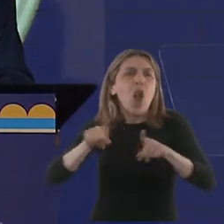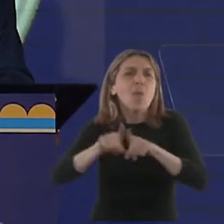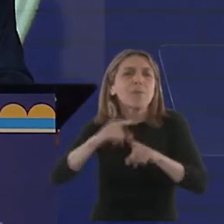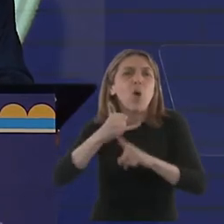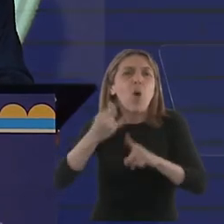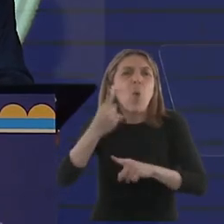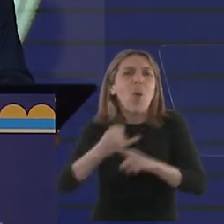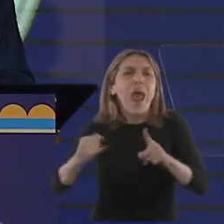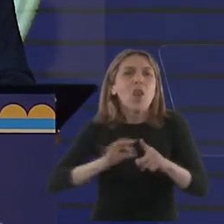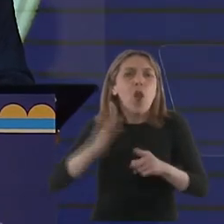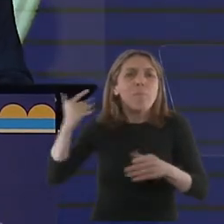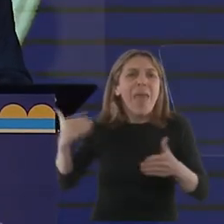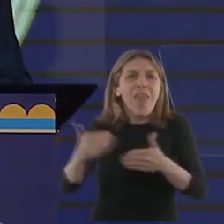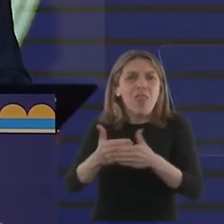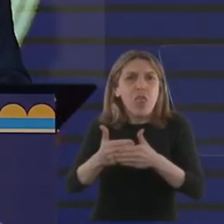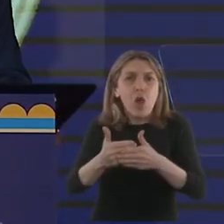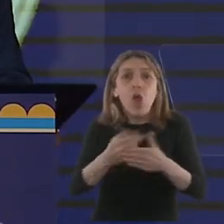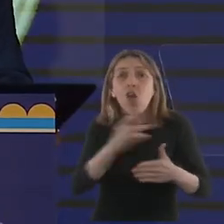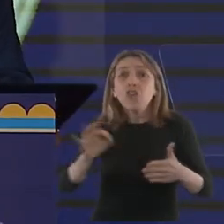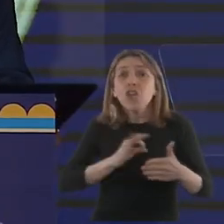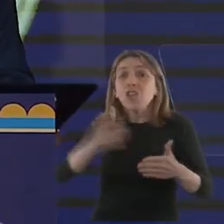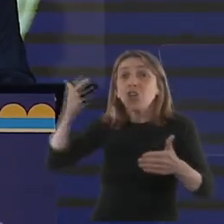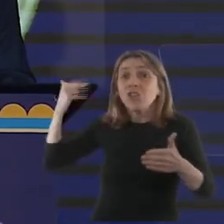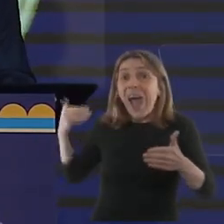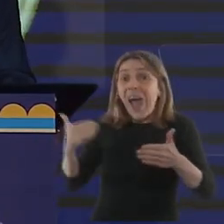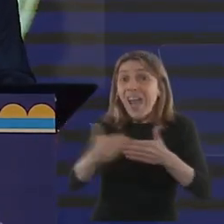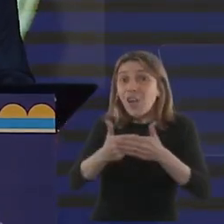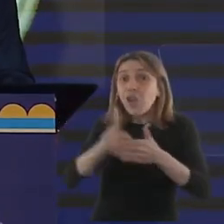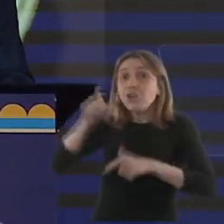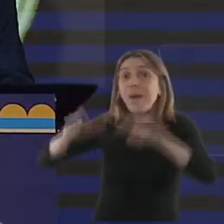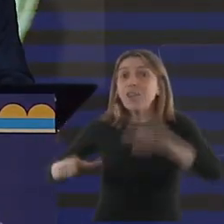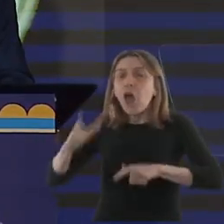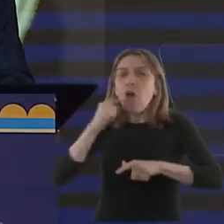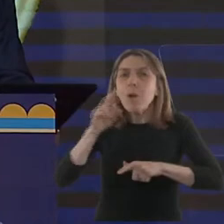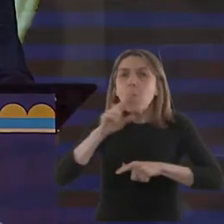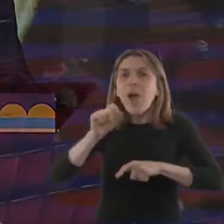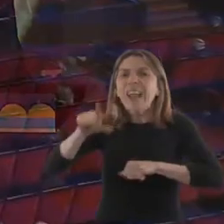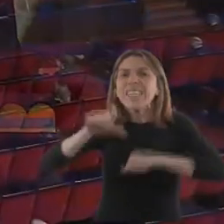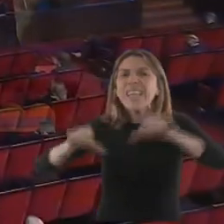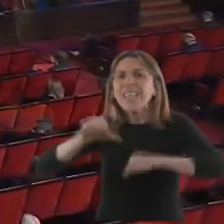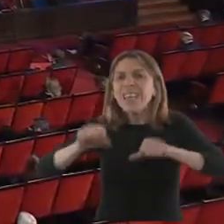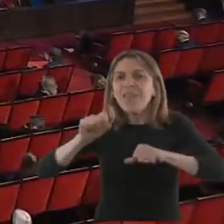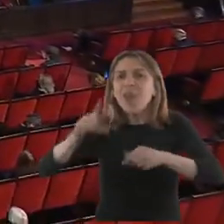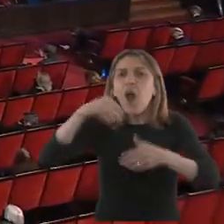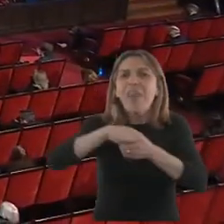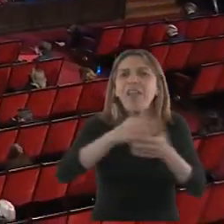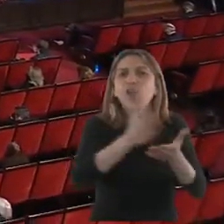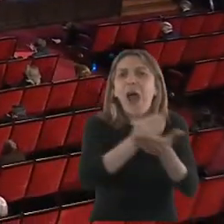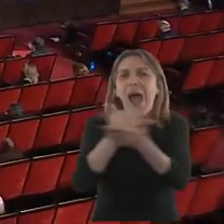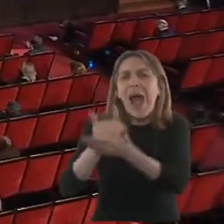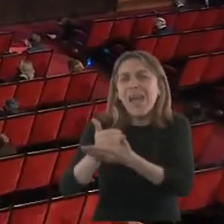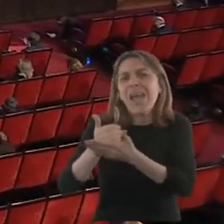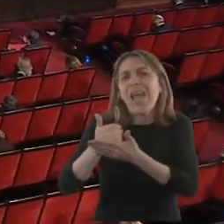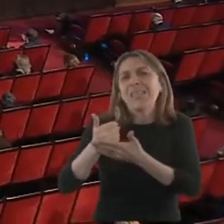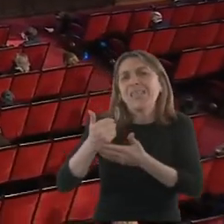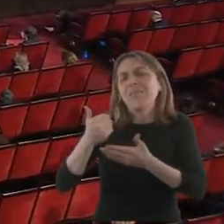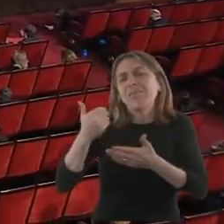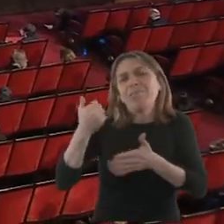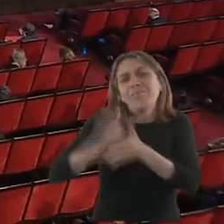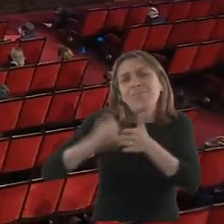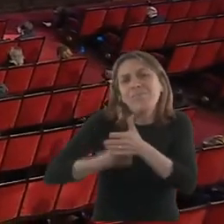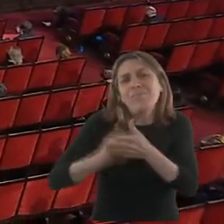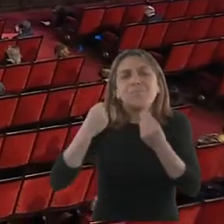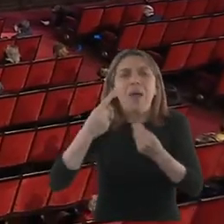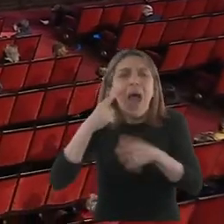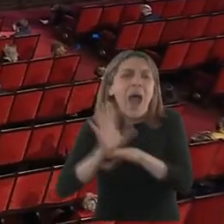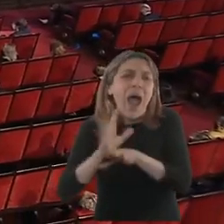estos dos siglos de historia, las y los científicos de la UBA, de todas las áreas, dieron lo mejor de sí para aportar al